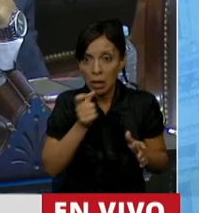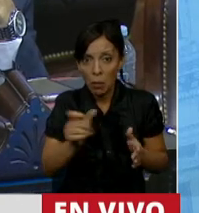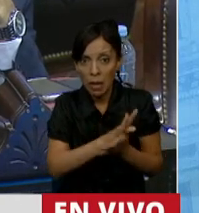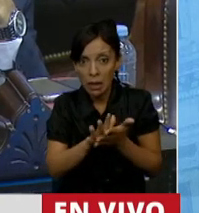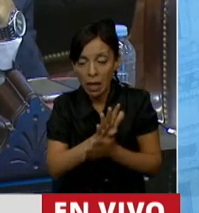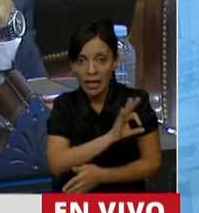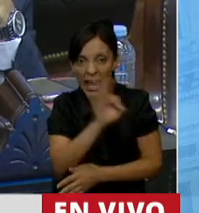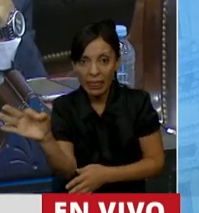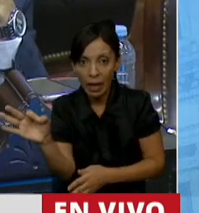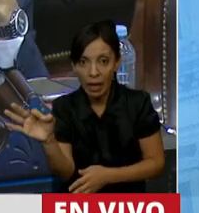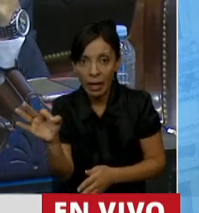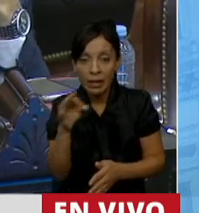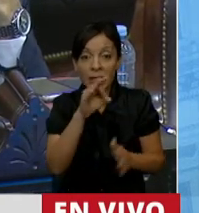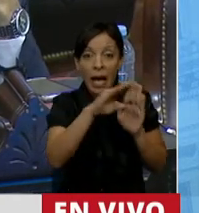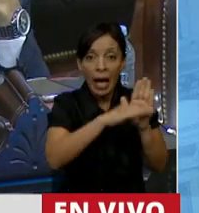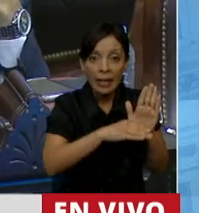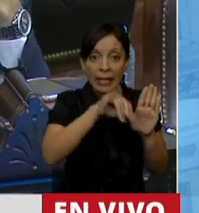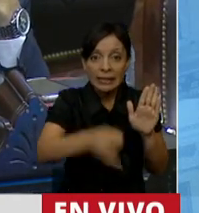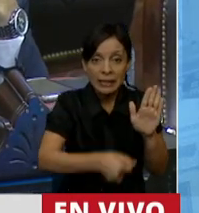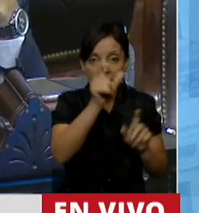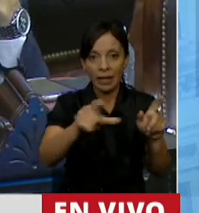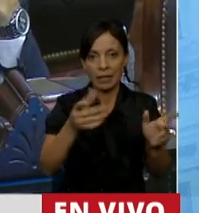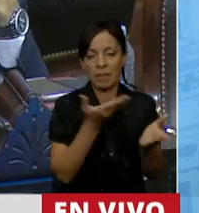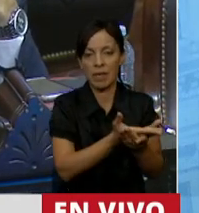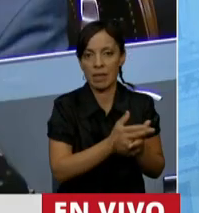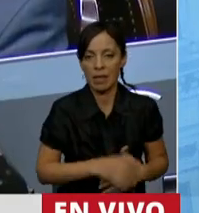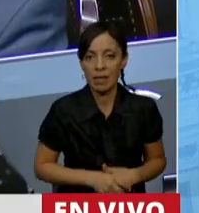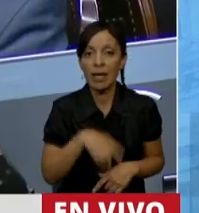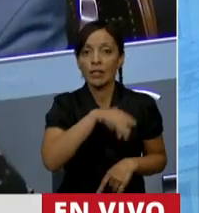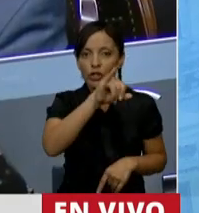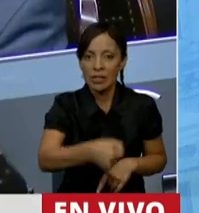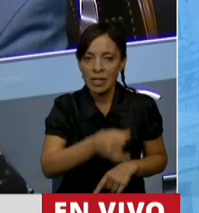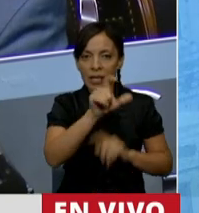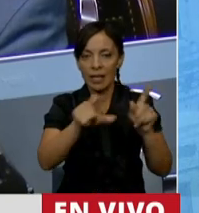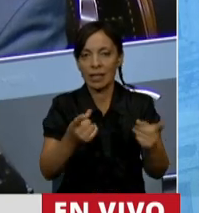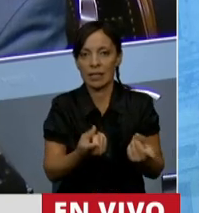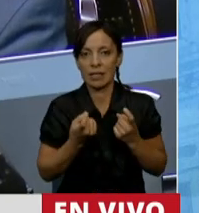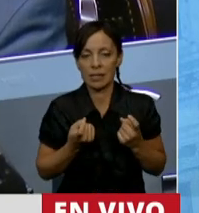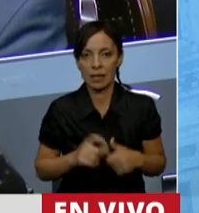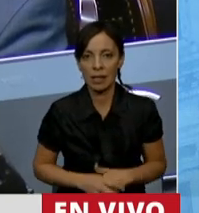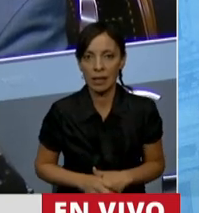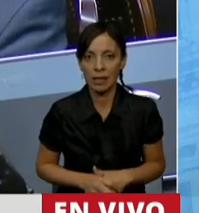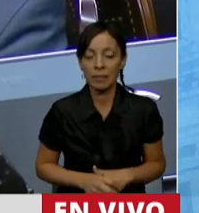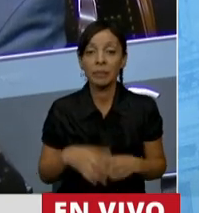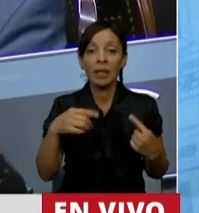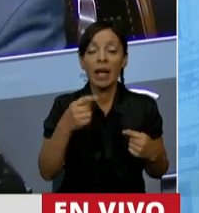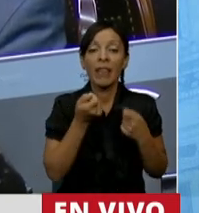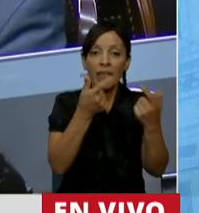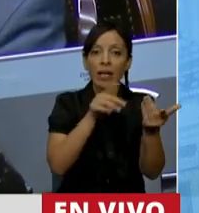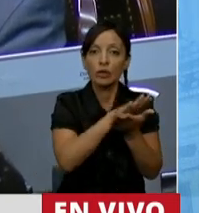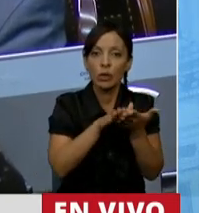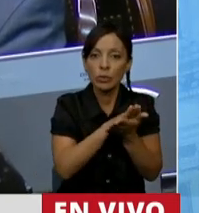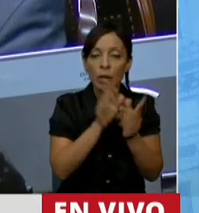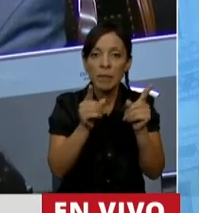dado respuesta a la agenda que sí es el clamor popular, que sí es la agenda de la ciudadanía, responder a